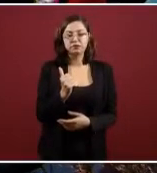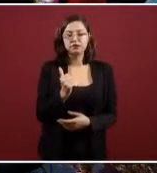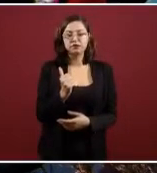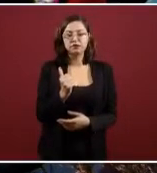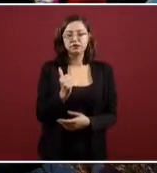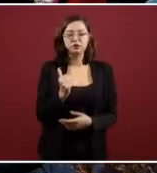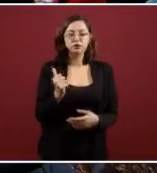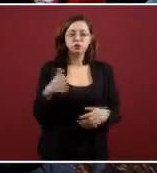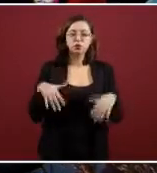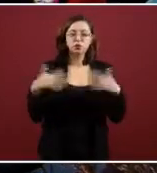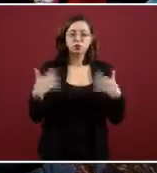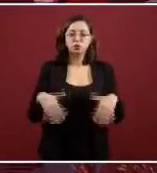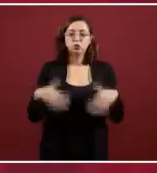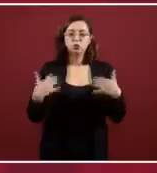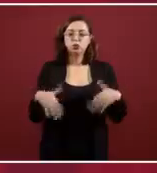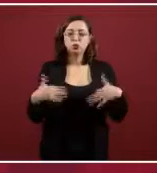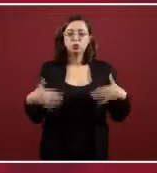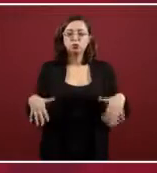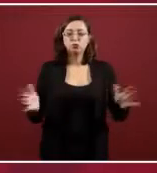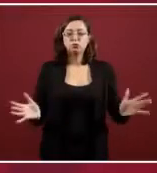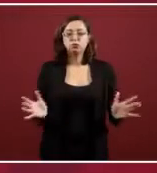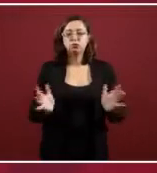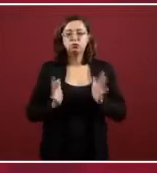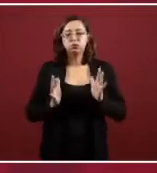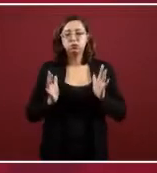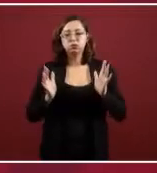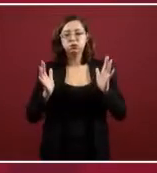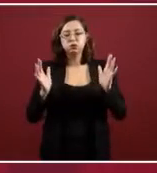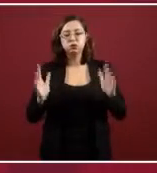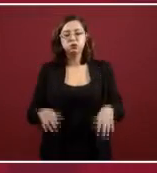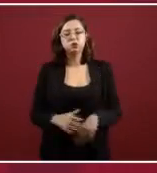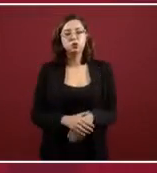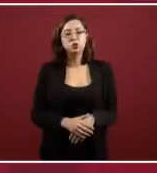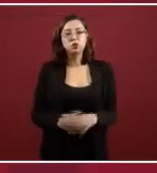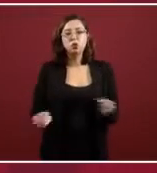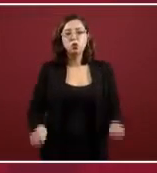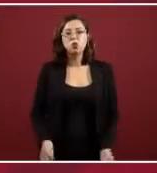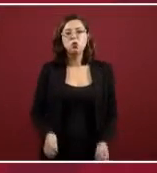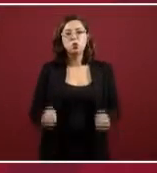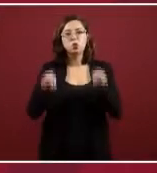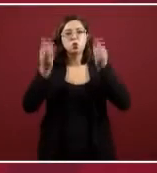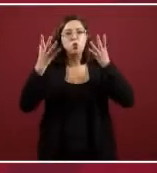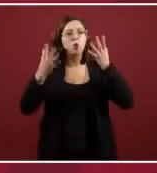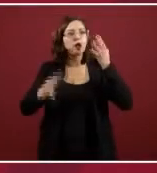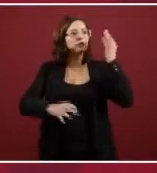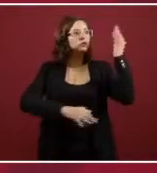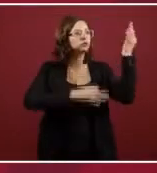fue impresionante el despliegue de medios de información